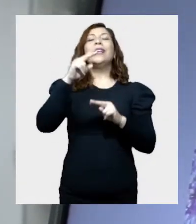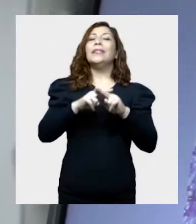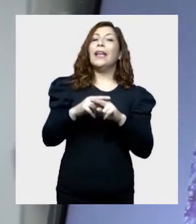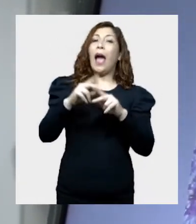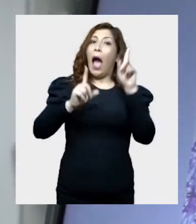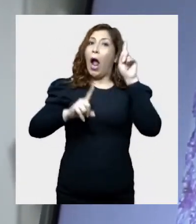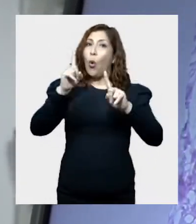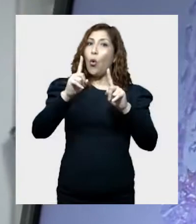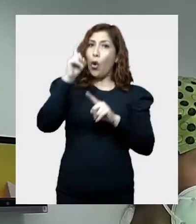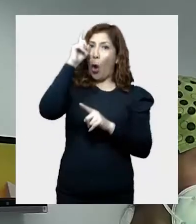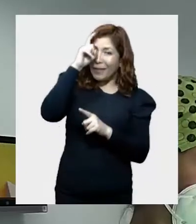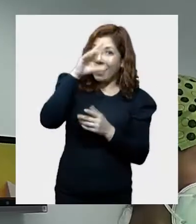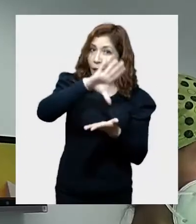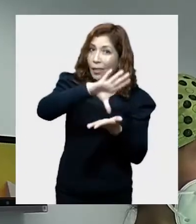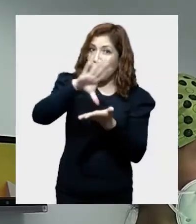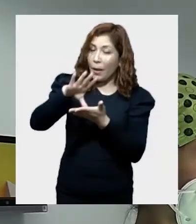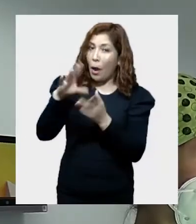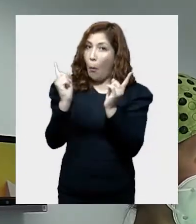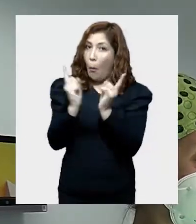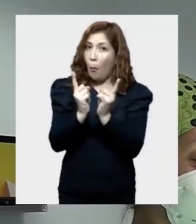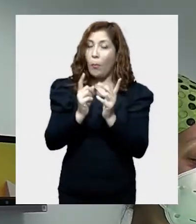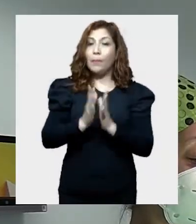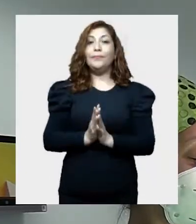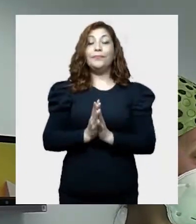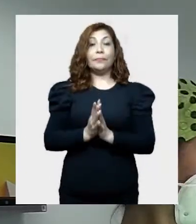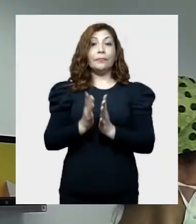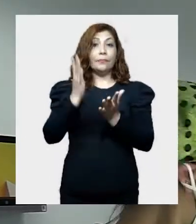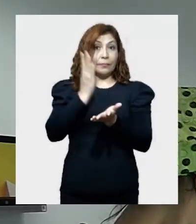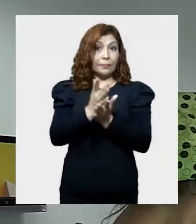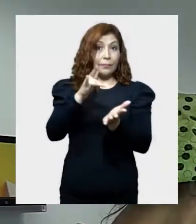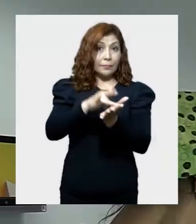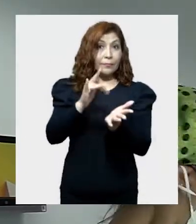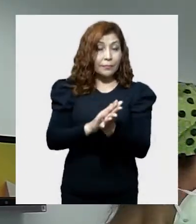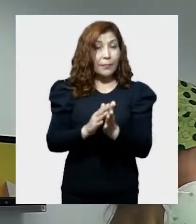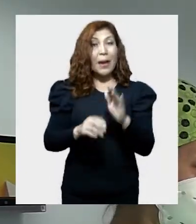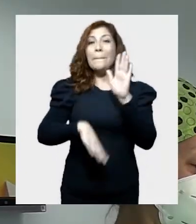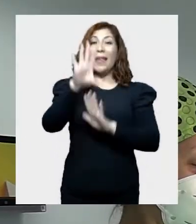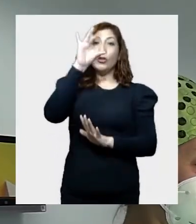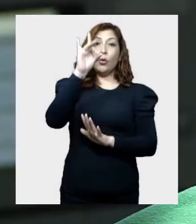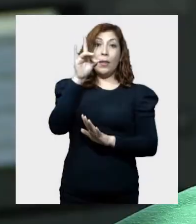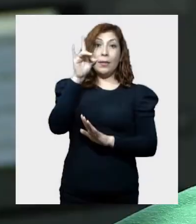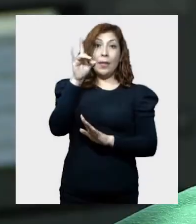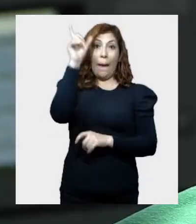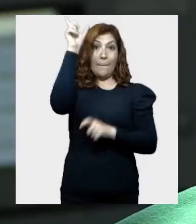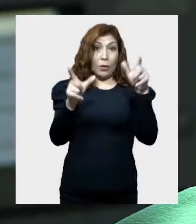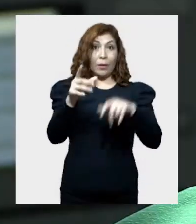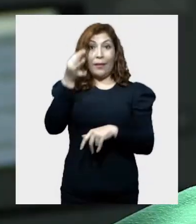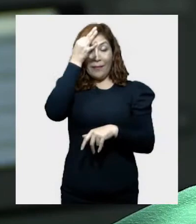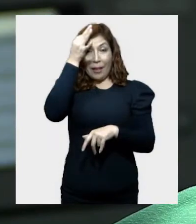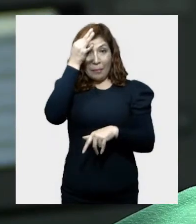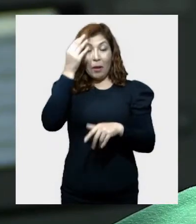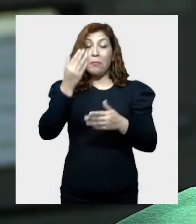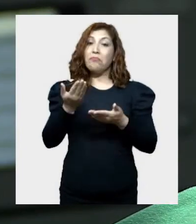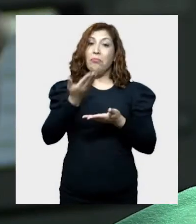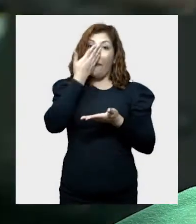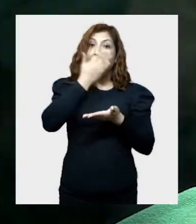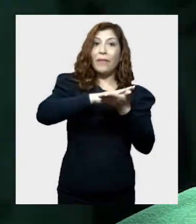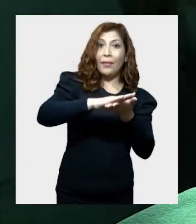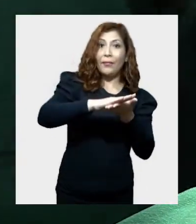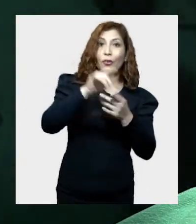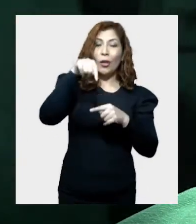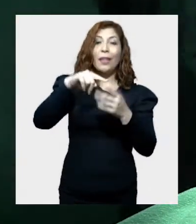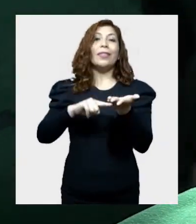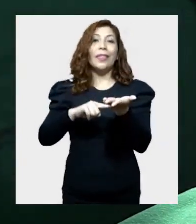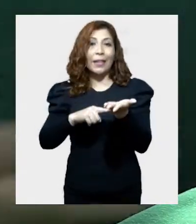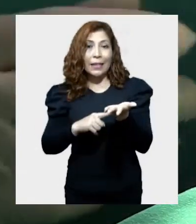hospitales del país. Hasta la fecha, más de 50 pacientes se han beneficiado con esta